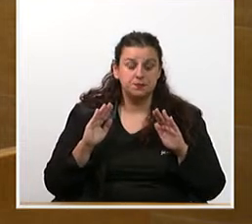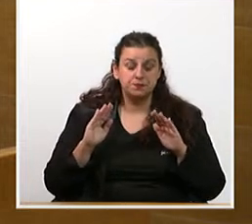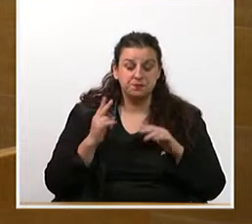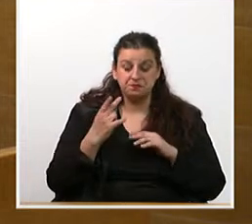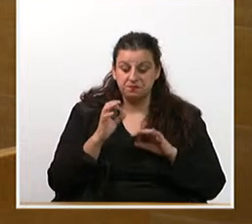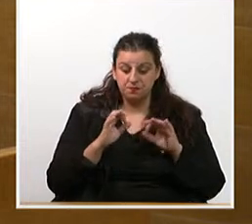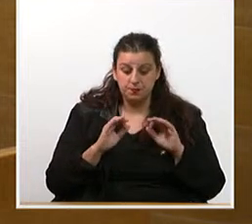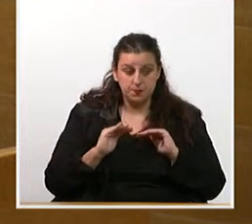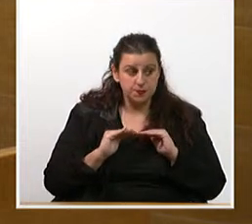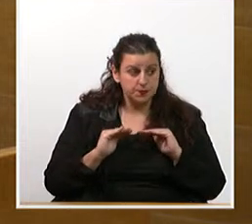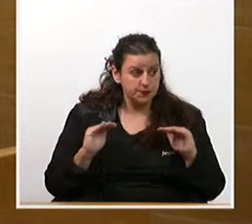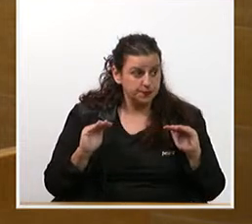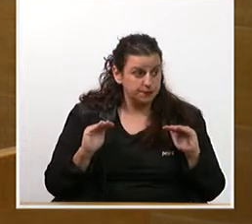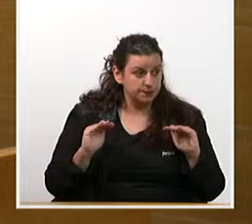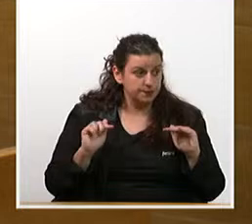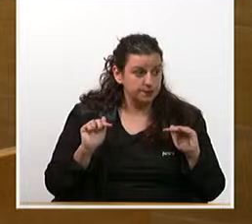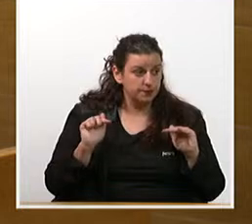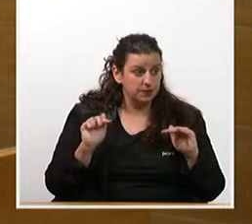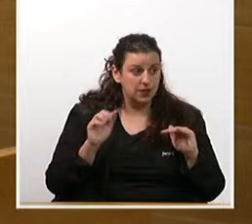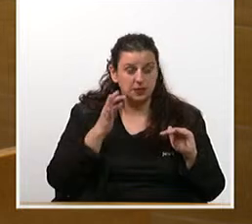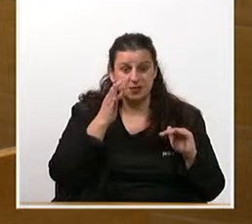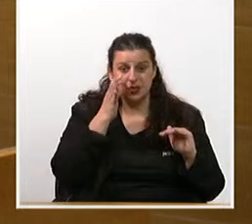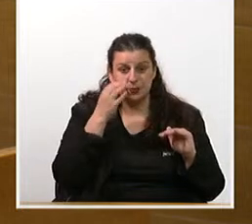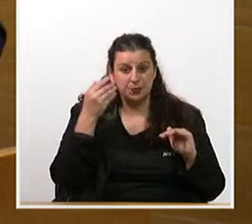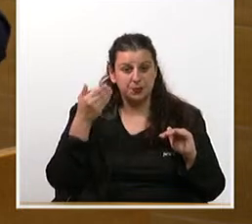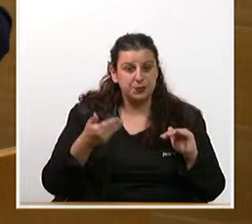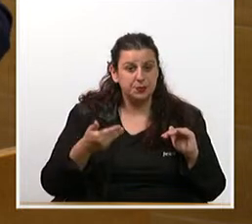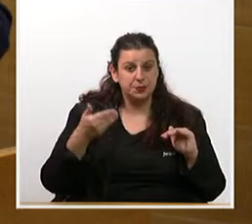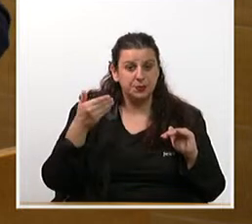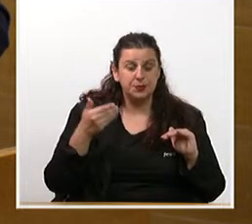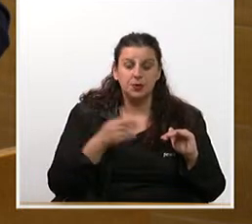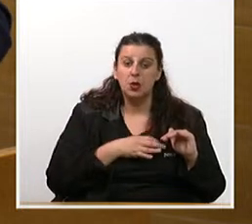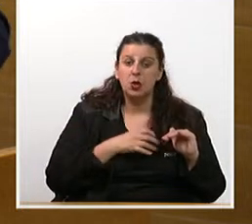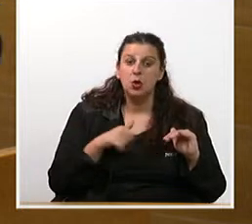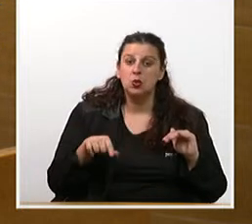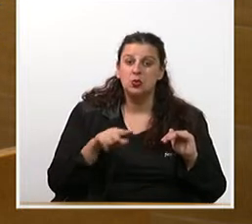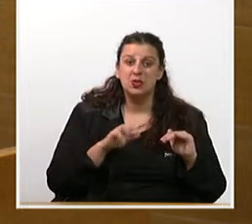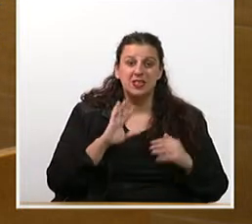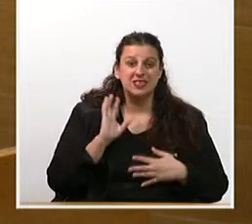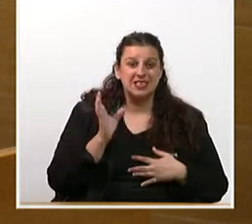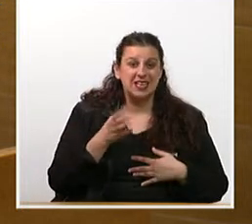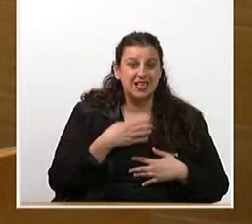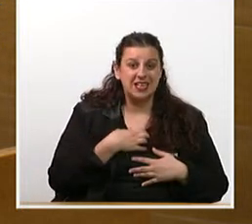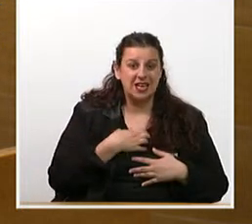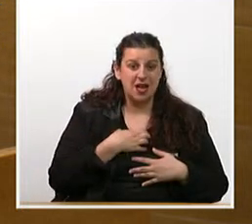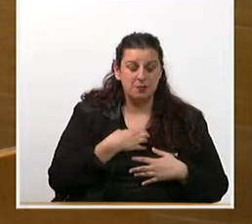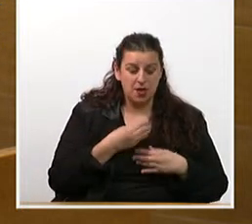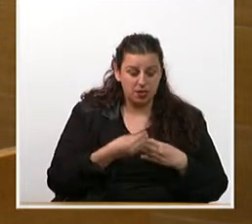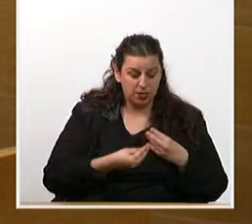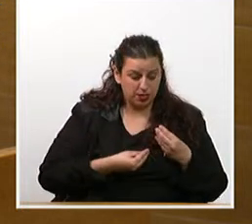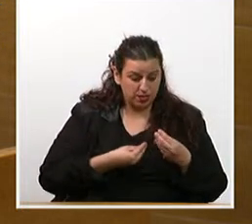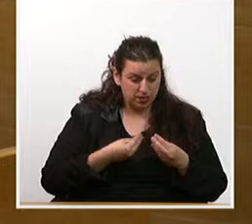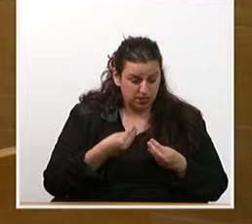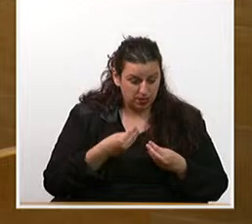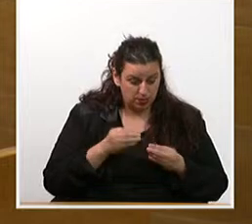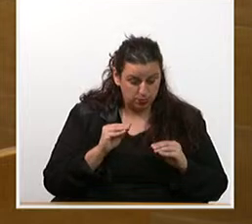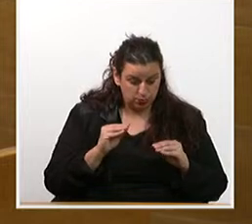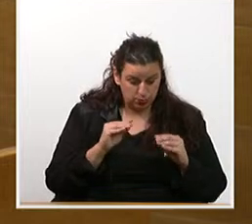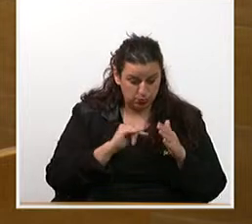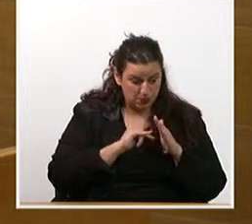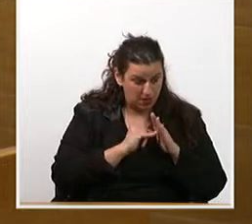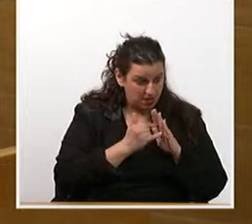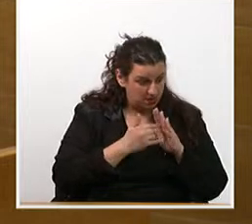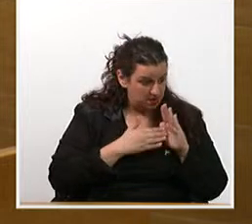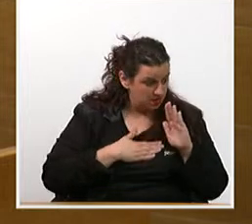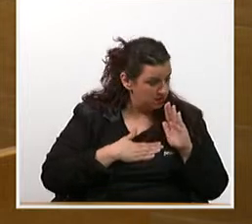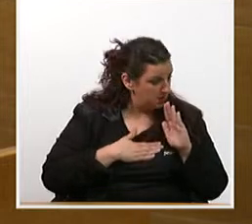20% eso es lo verdaderamente importante ustedes fueron incapaces de ejecutar su propio plan y